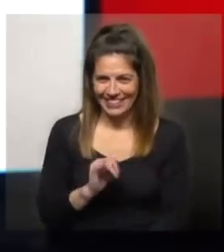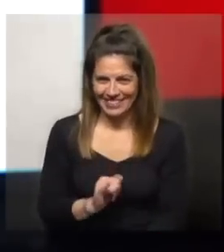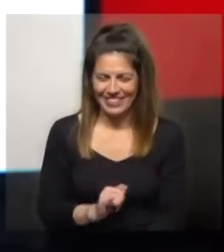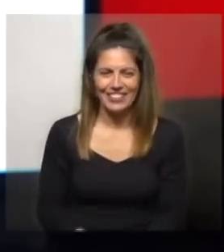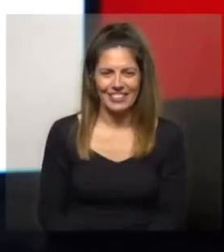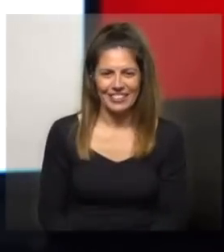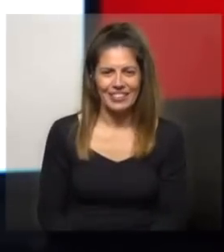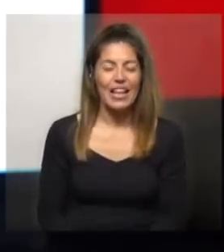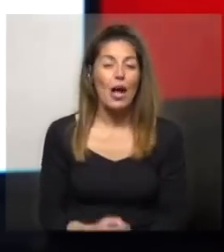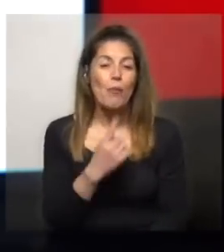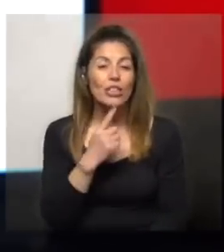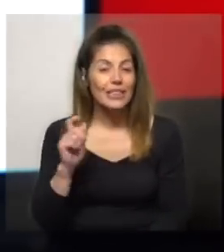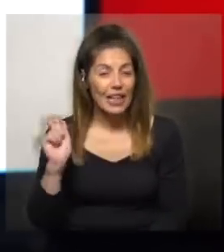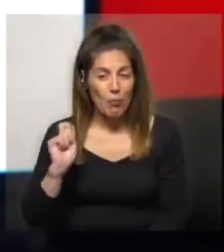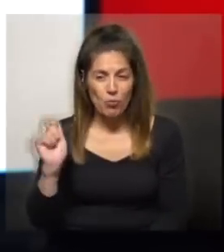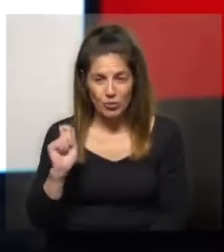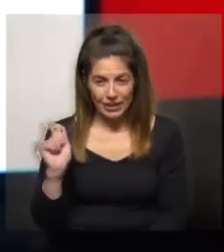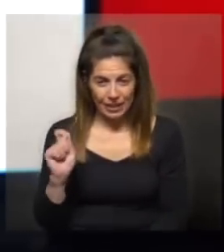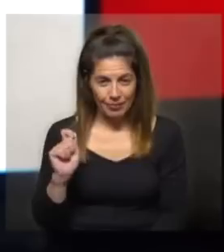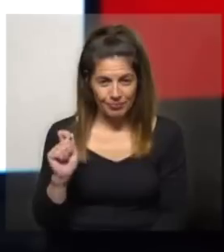la política pública